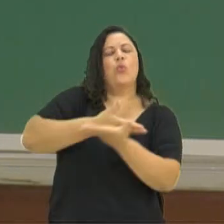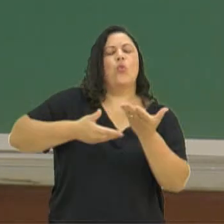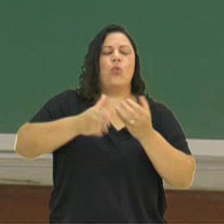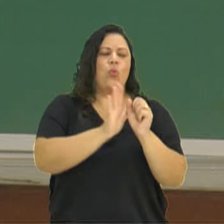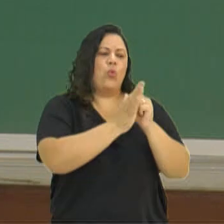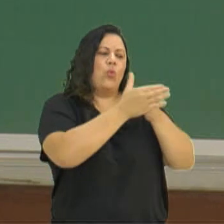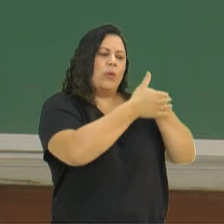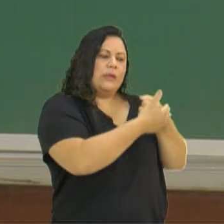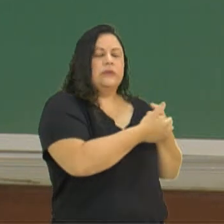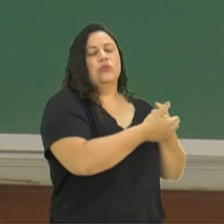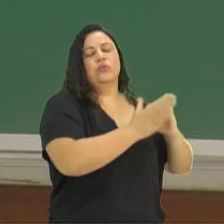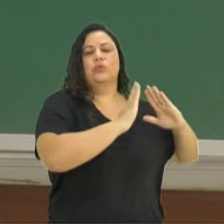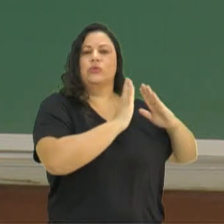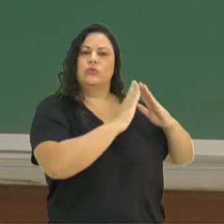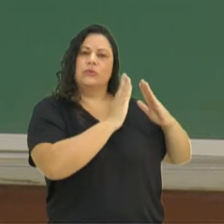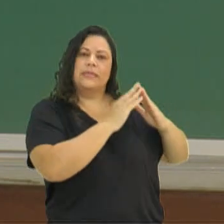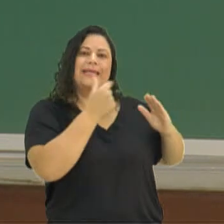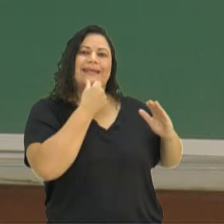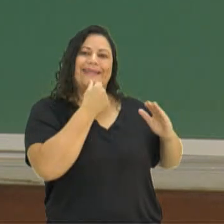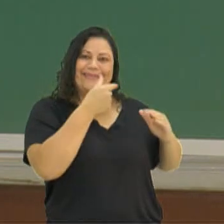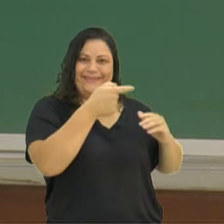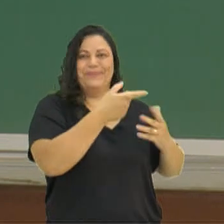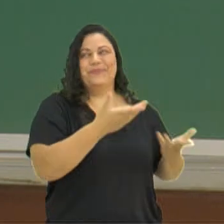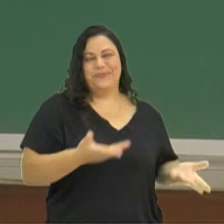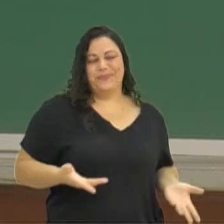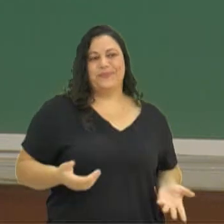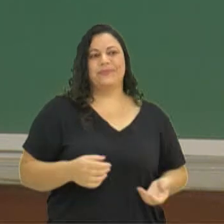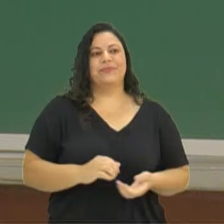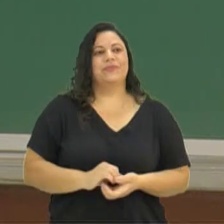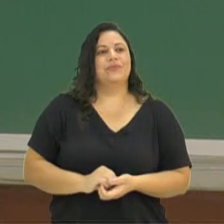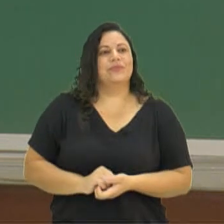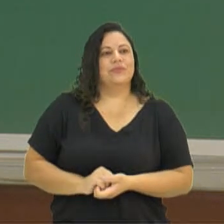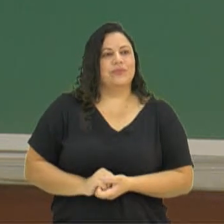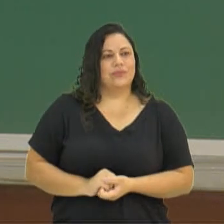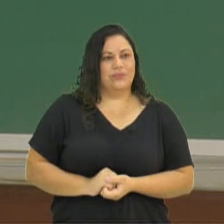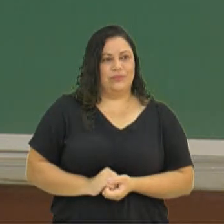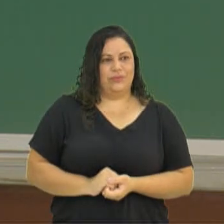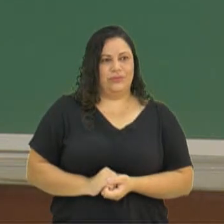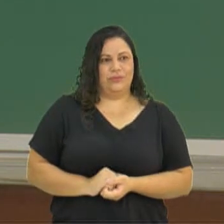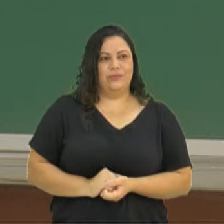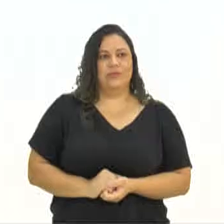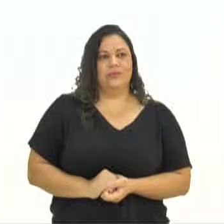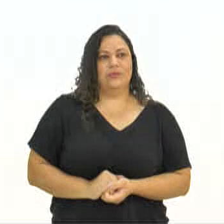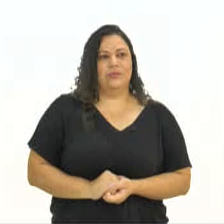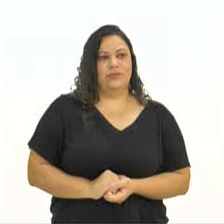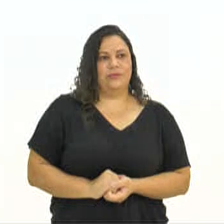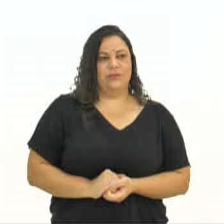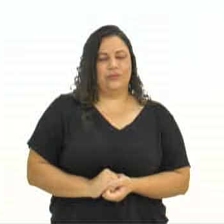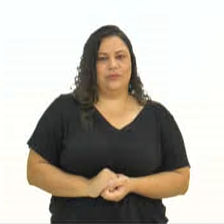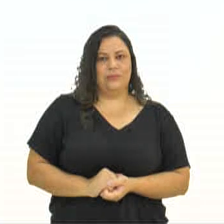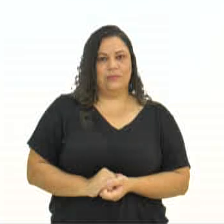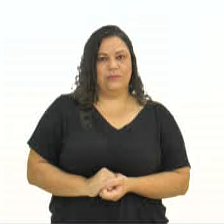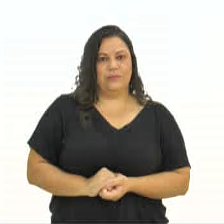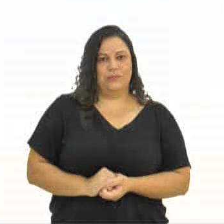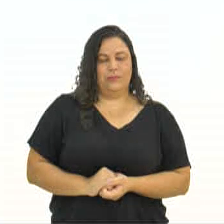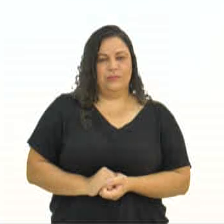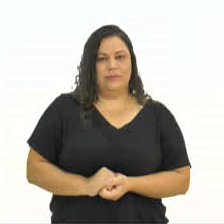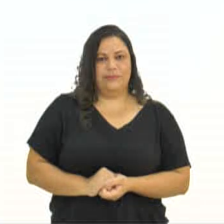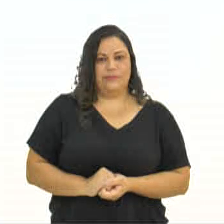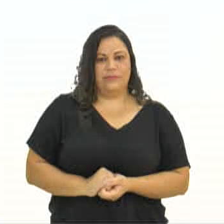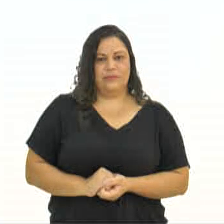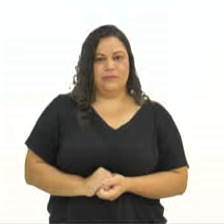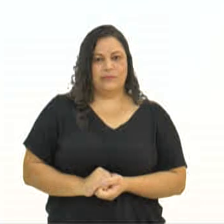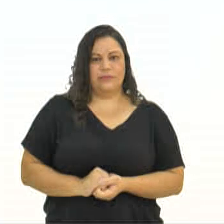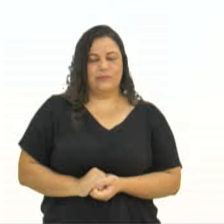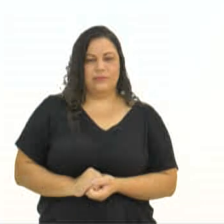na casa dela. Pero el partido de Hitler es muy poderoso y cada vez más son los